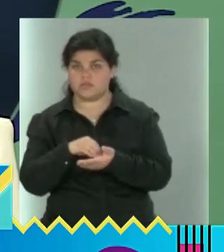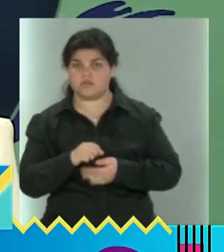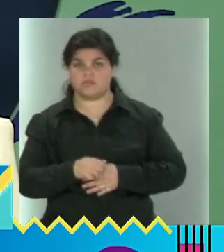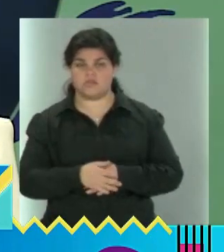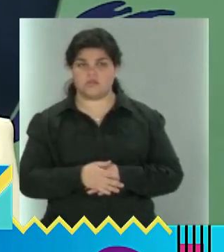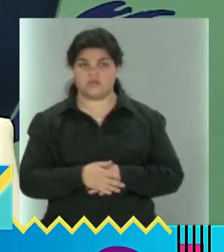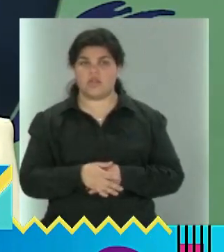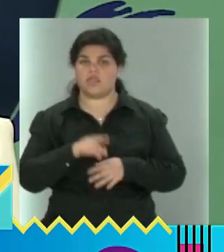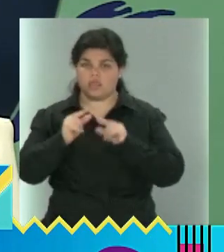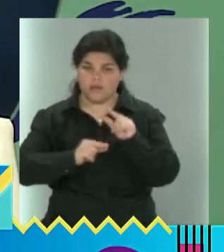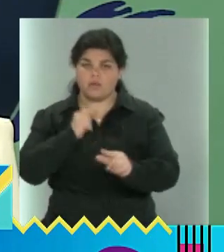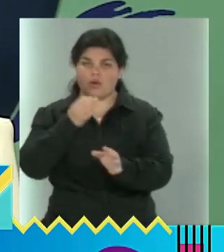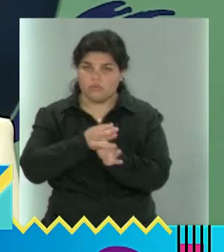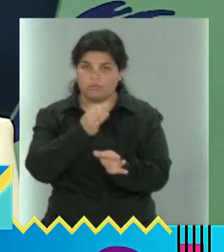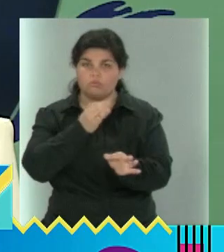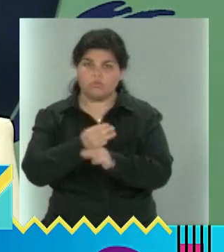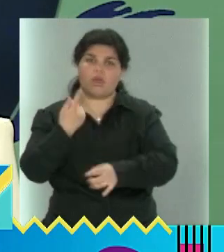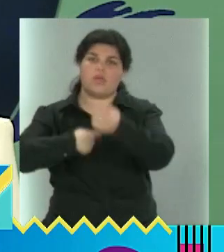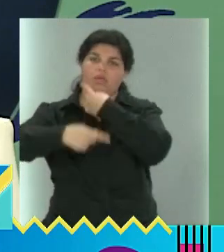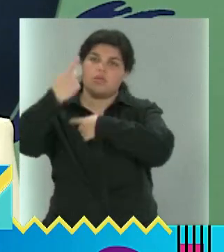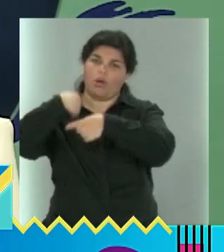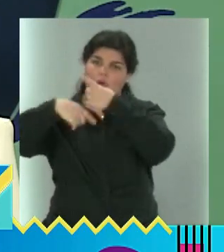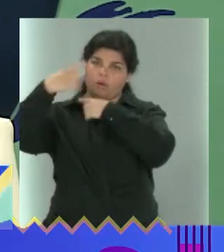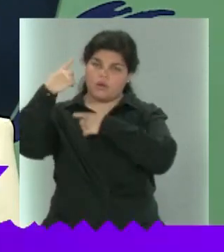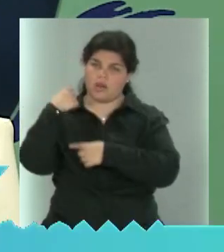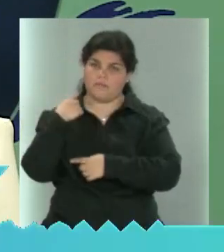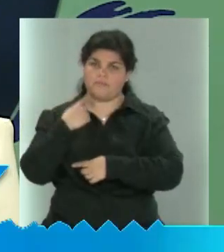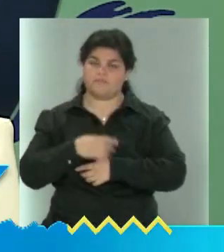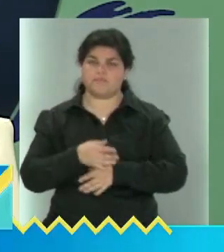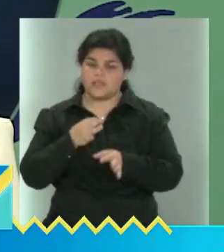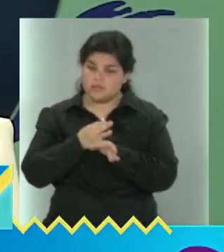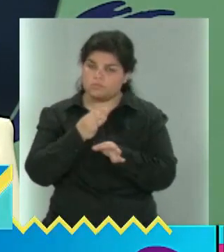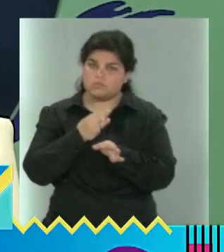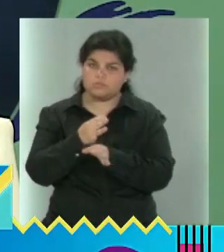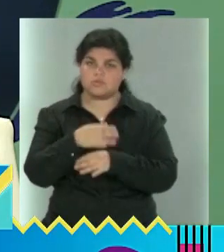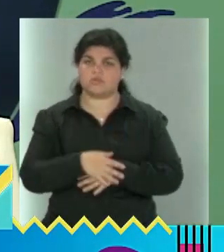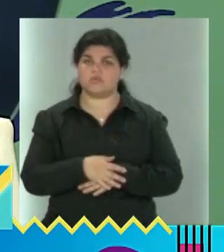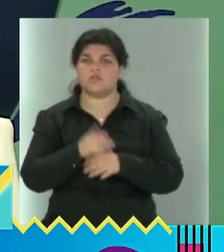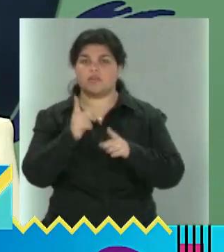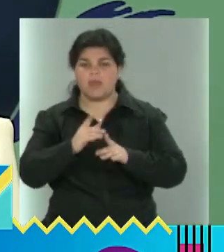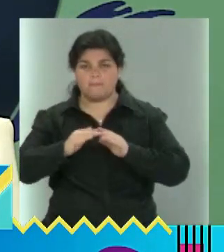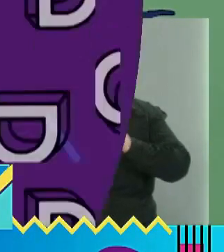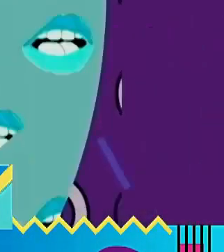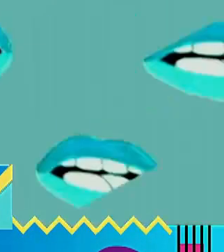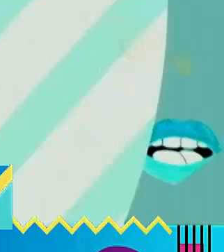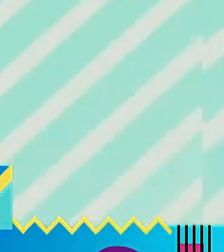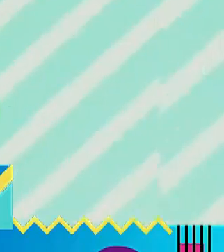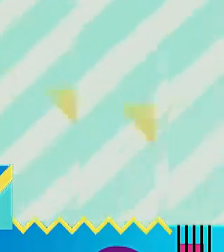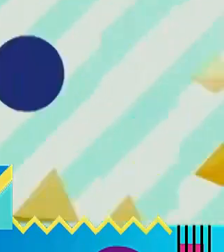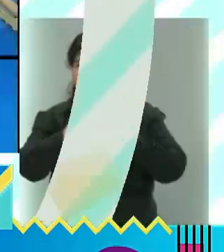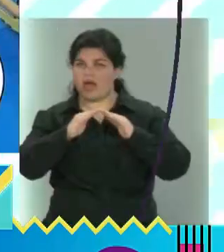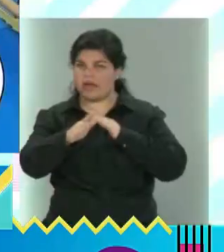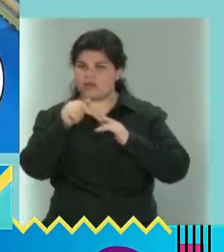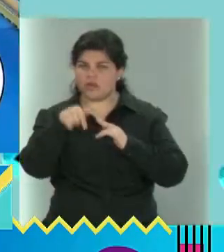también con la parte histórica. Y después, bueno, creo que en artes marciales descubrimos todos, esto creo que lo